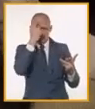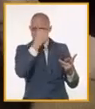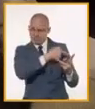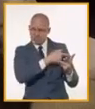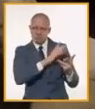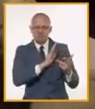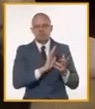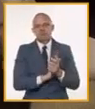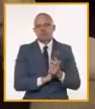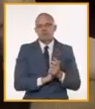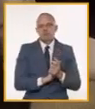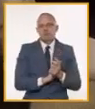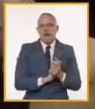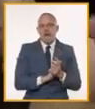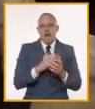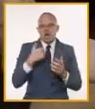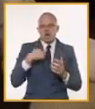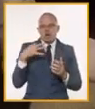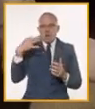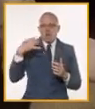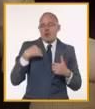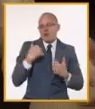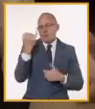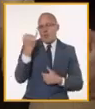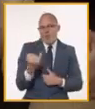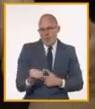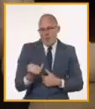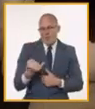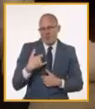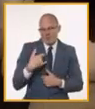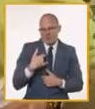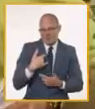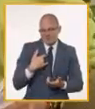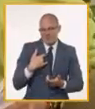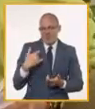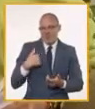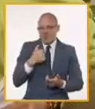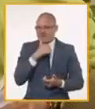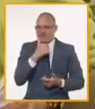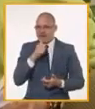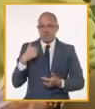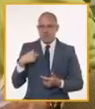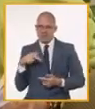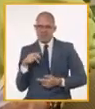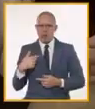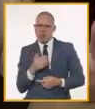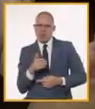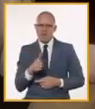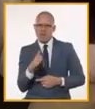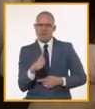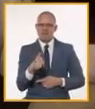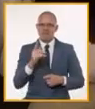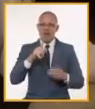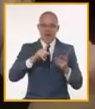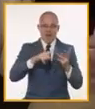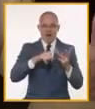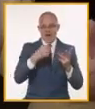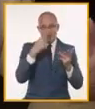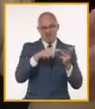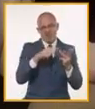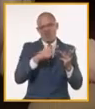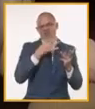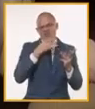yo era el más ligero, yo era más flaco, yo caminaba más, etcétera, y Martínez Paya era un hombre ya de cierta edad, pero